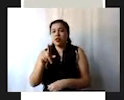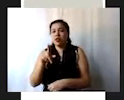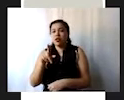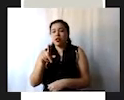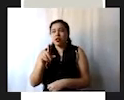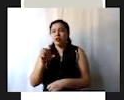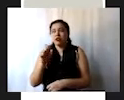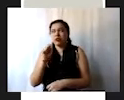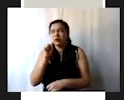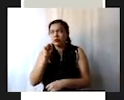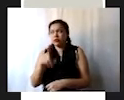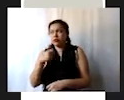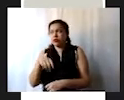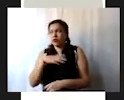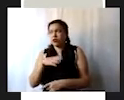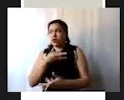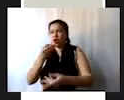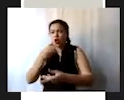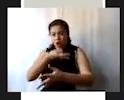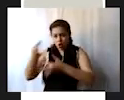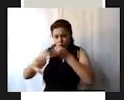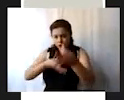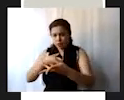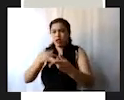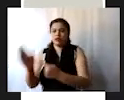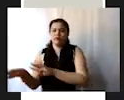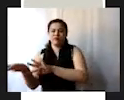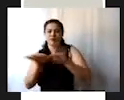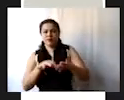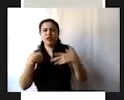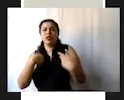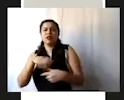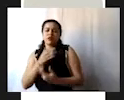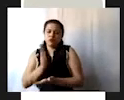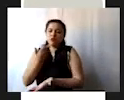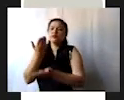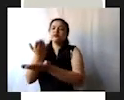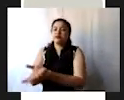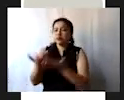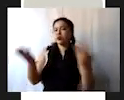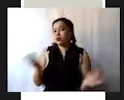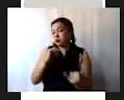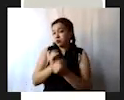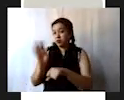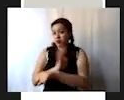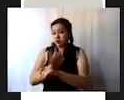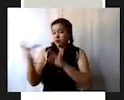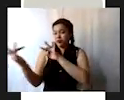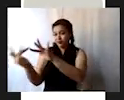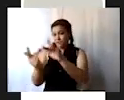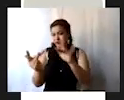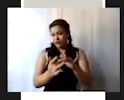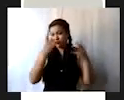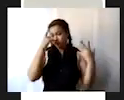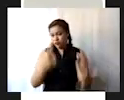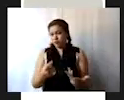que compartir, visibilizar y aportar. También obviamente todo esto trae beneficios de relaciones, de